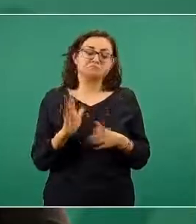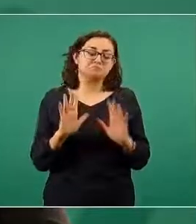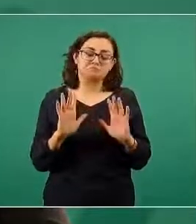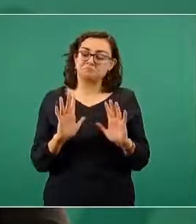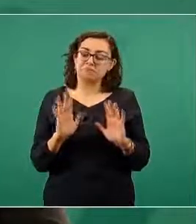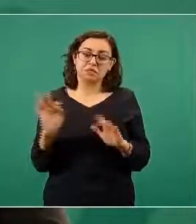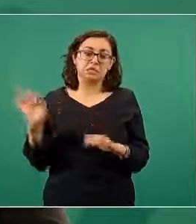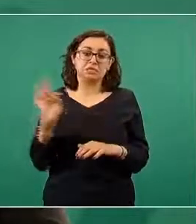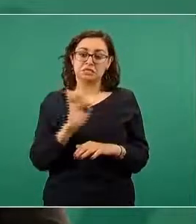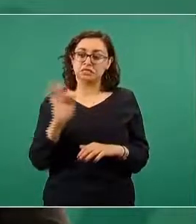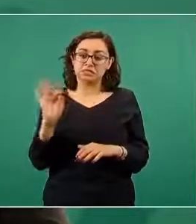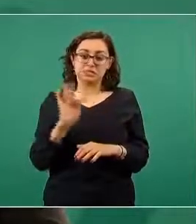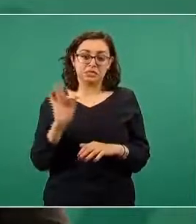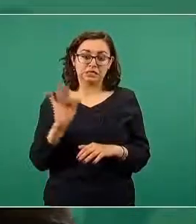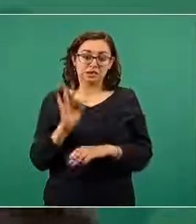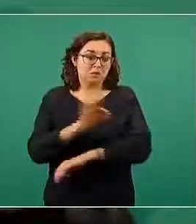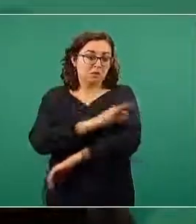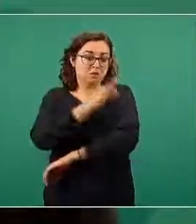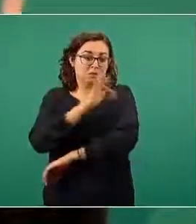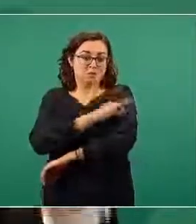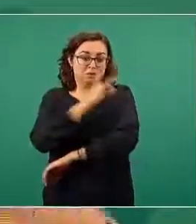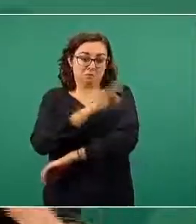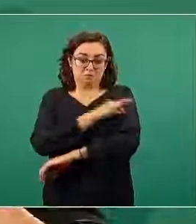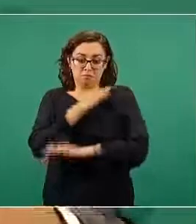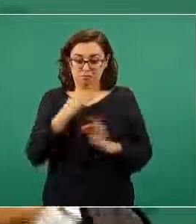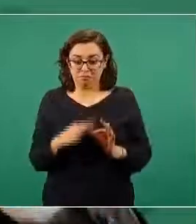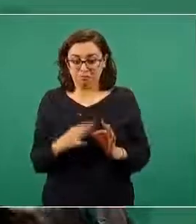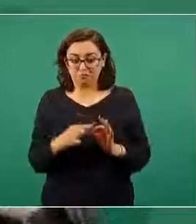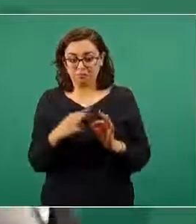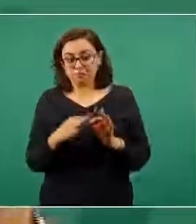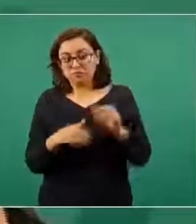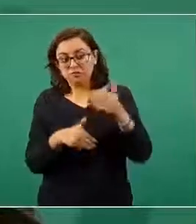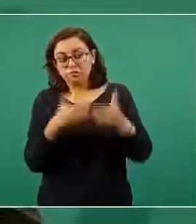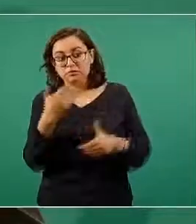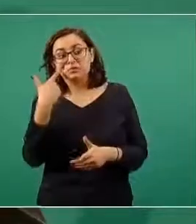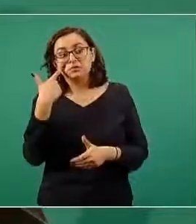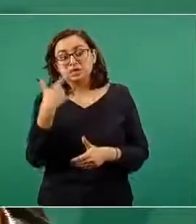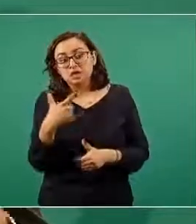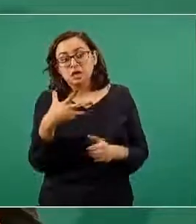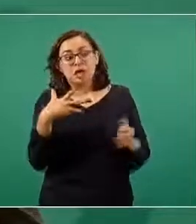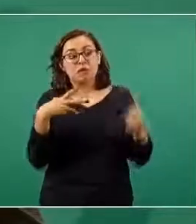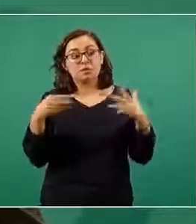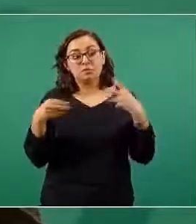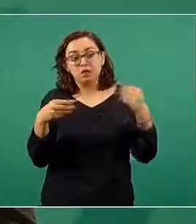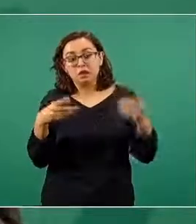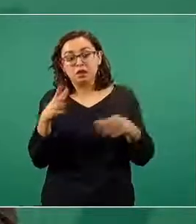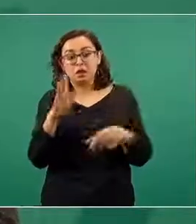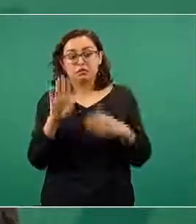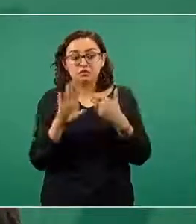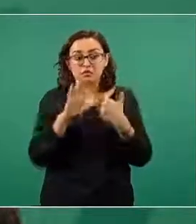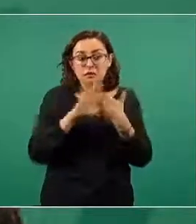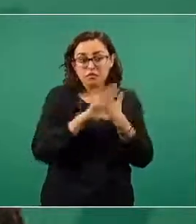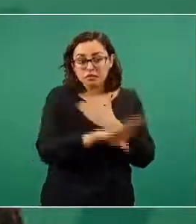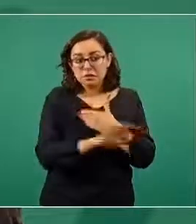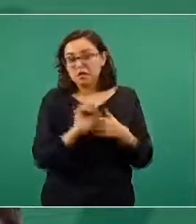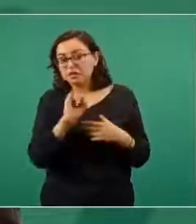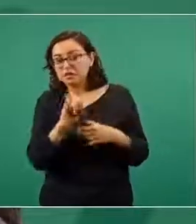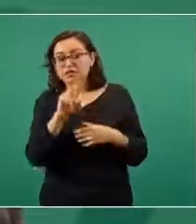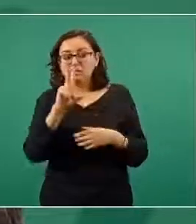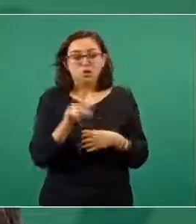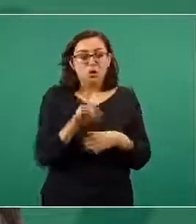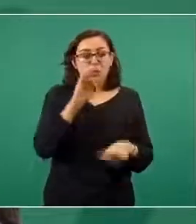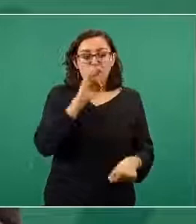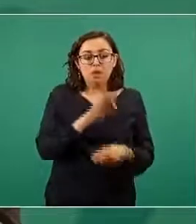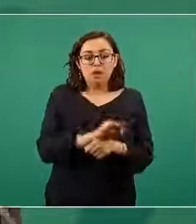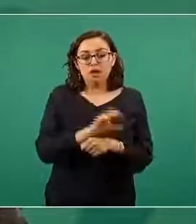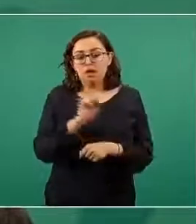una vez que concluya la vacunación y que se observe cuál es la efectividad de las vacunas y cómo ha